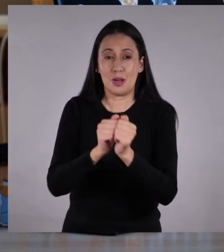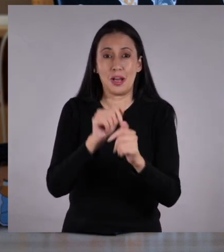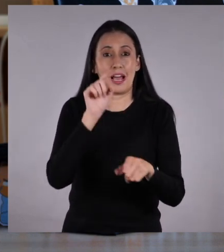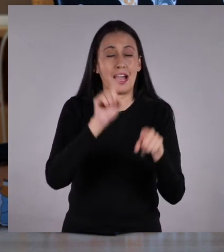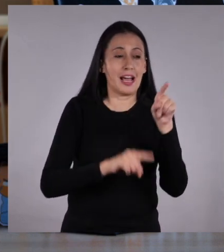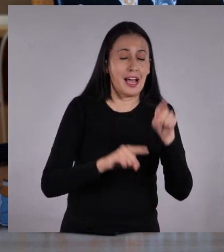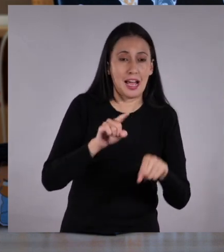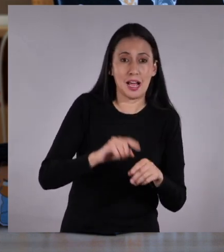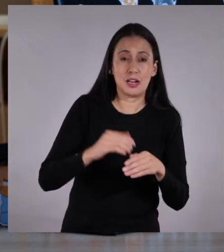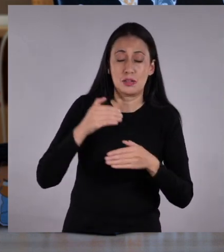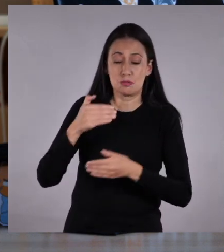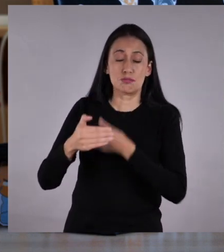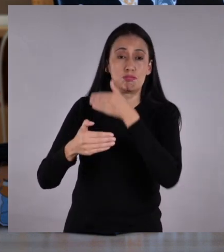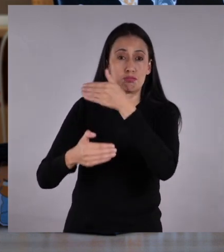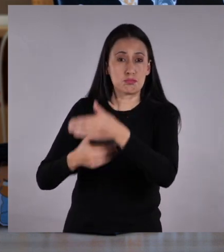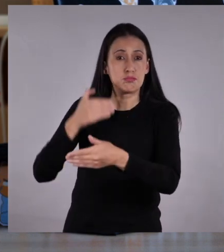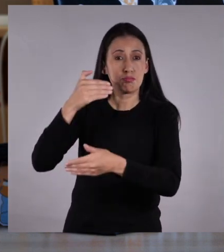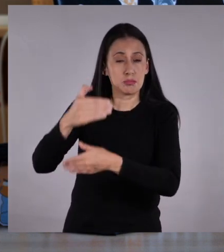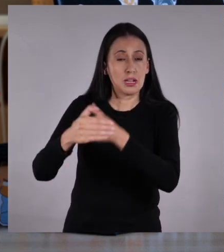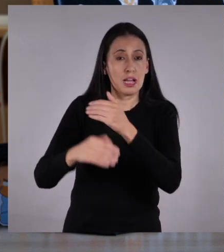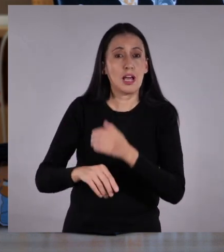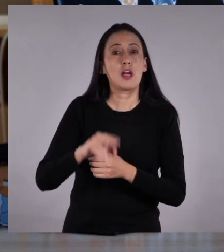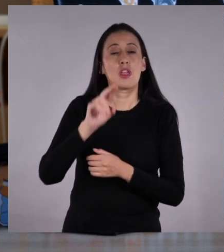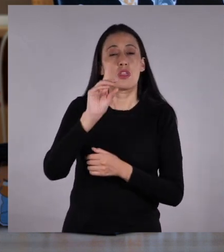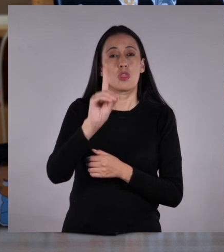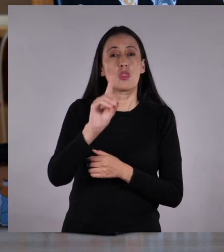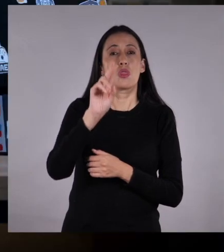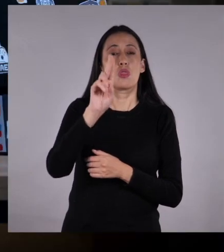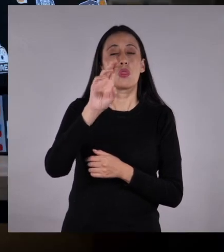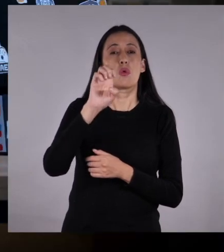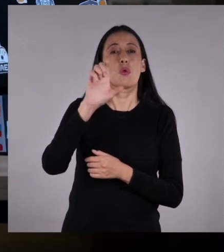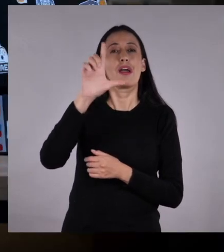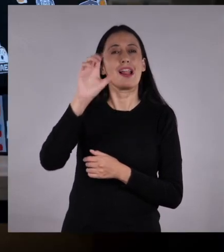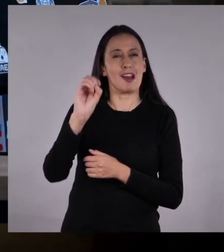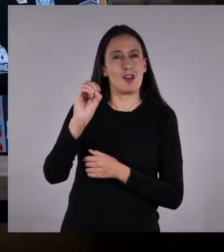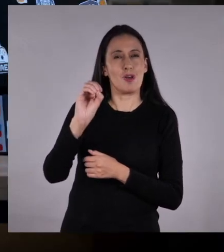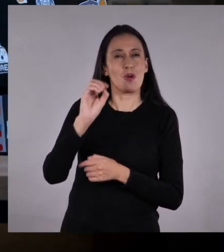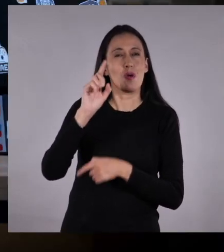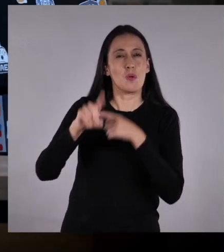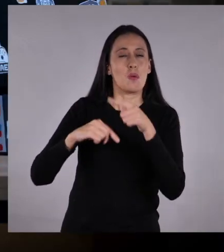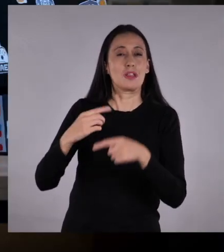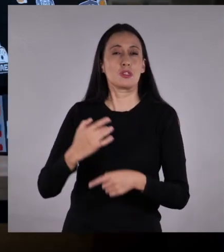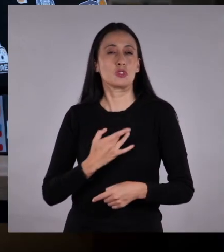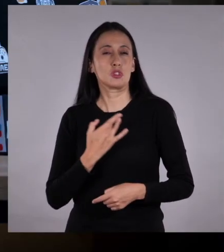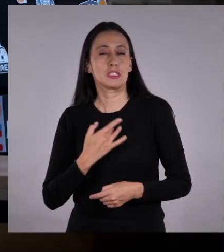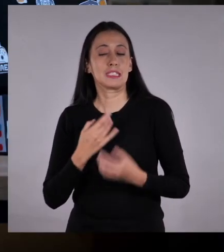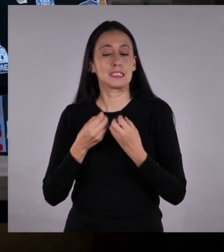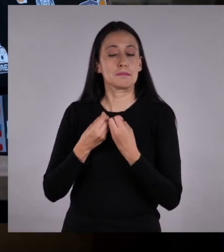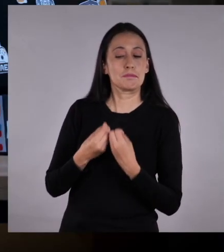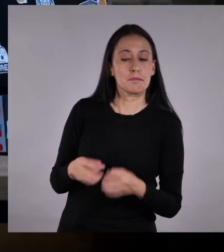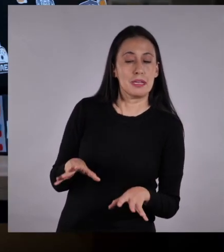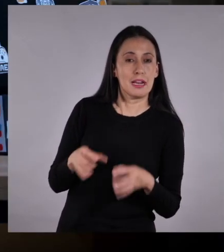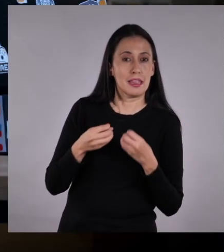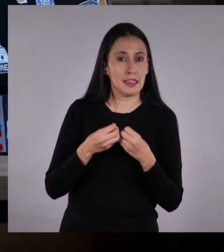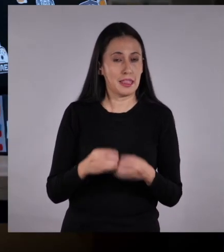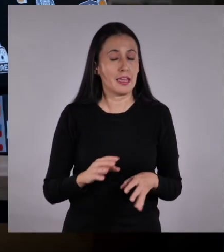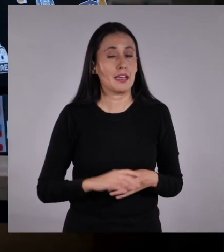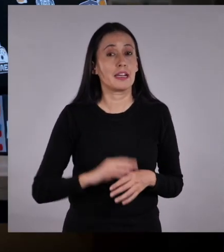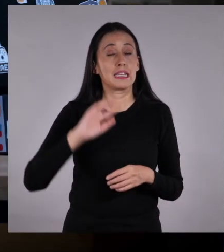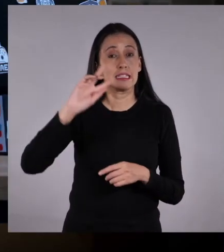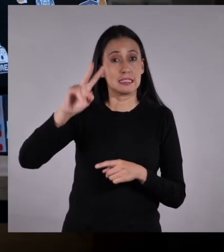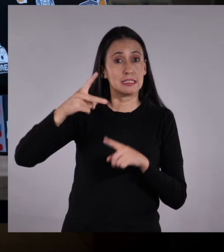y entendí que es algo muy normal sentir la tristeza. La segunda fase de luto es la ira.